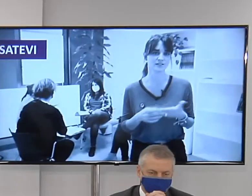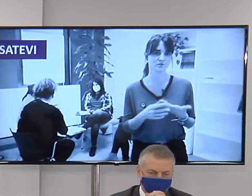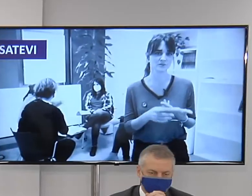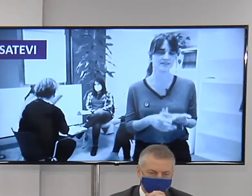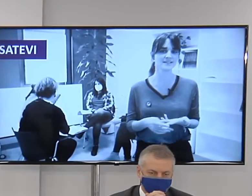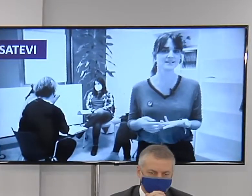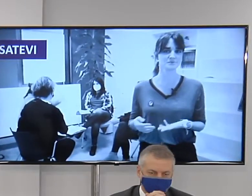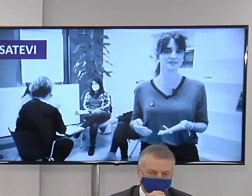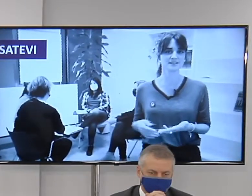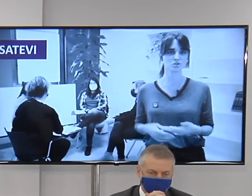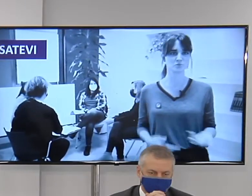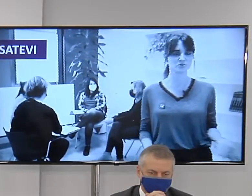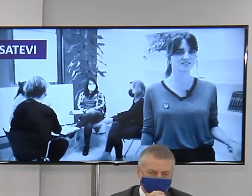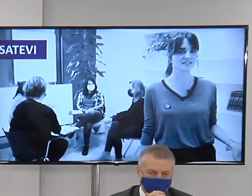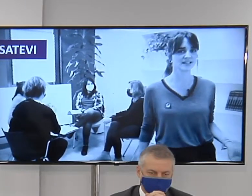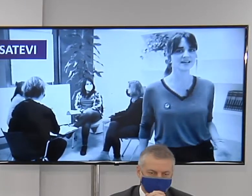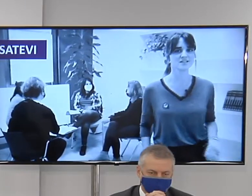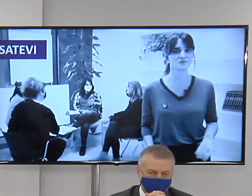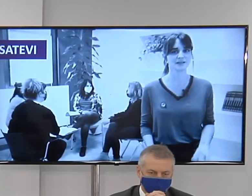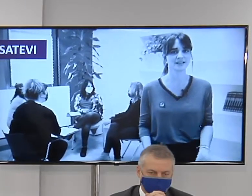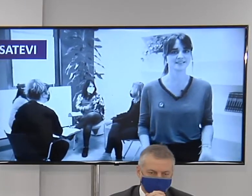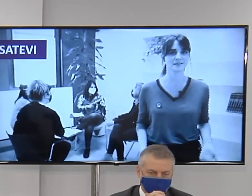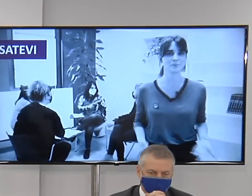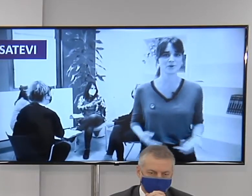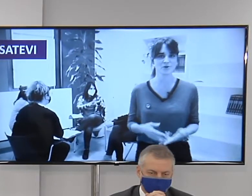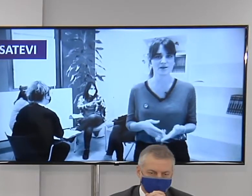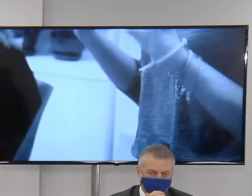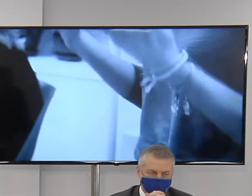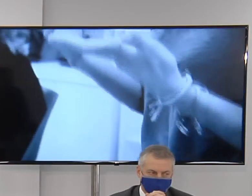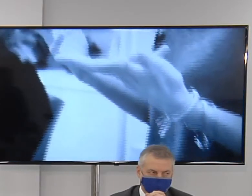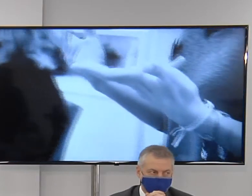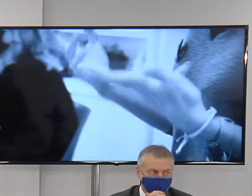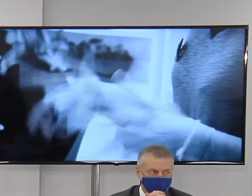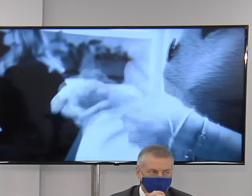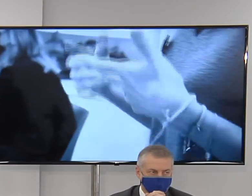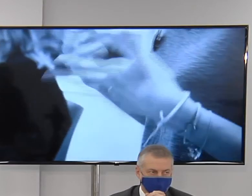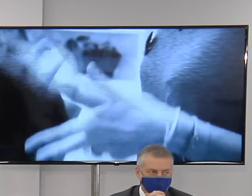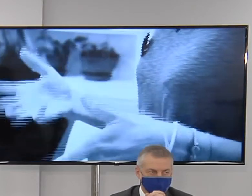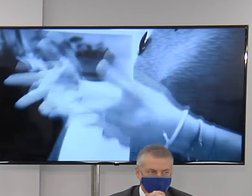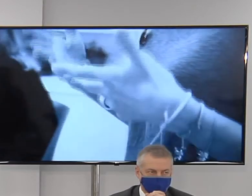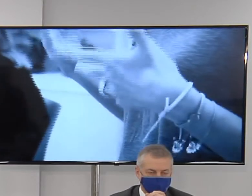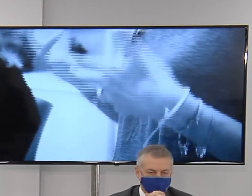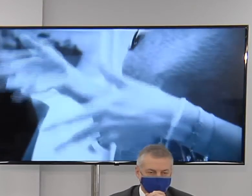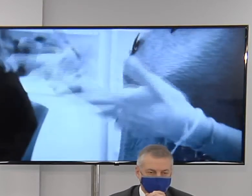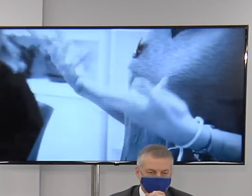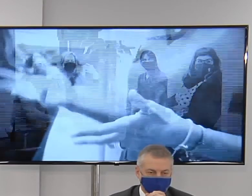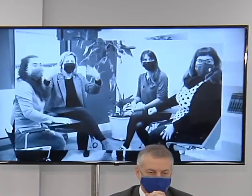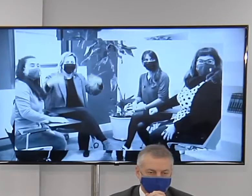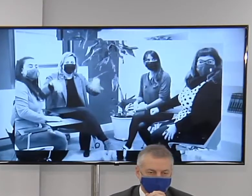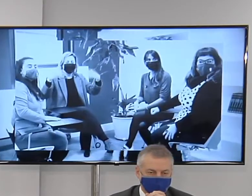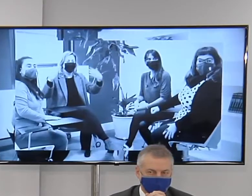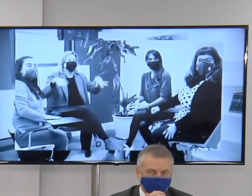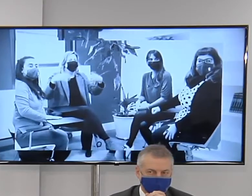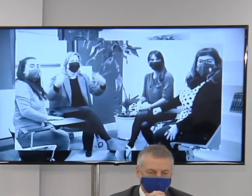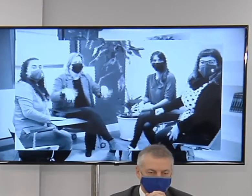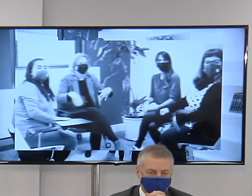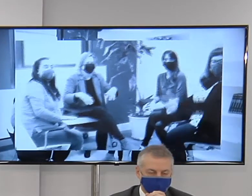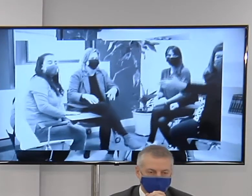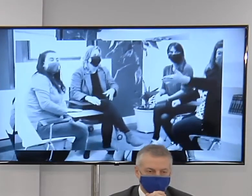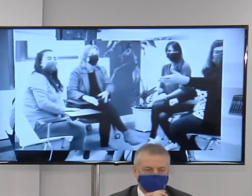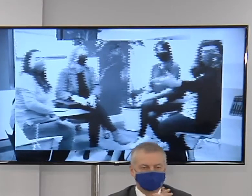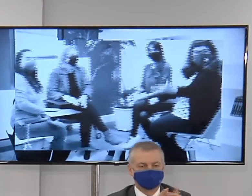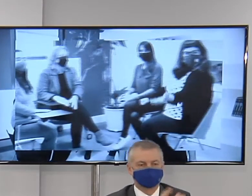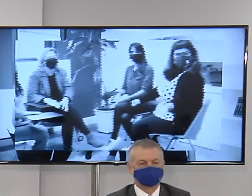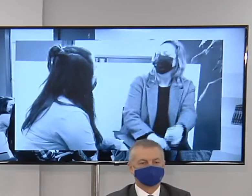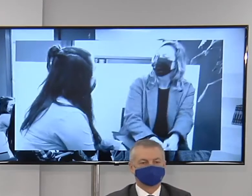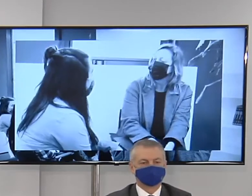Han sido tantos vecinas, vecinos, personas allegadas, familiares que han podido llamar pensando en ayudar a esa mujer para poder salir de ese lugar